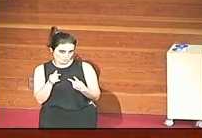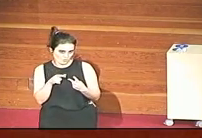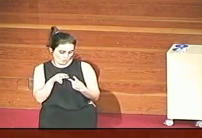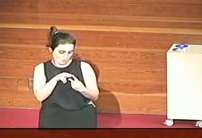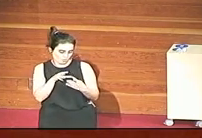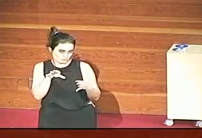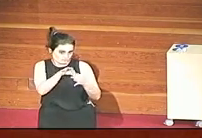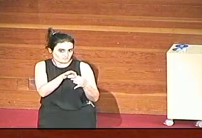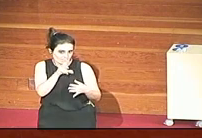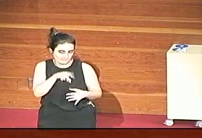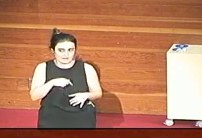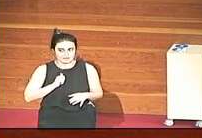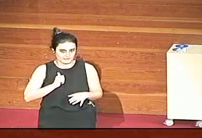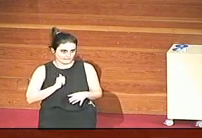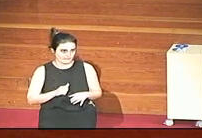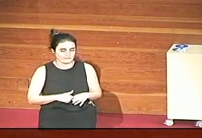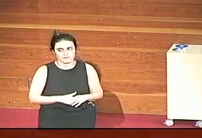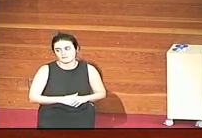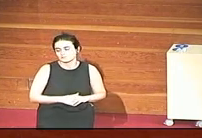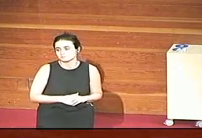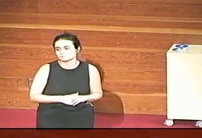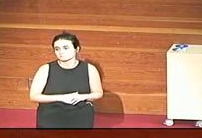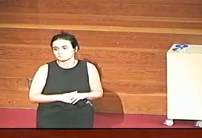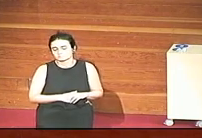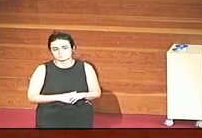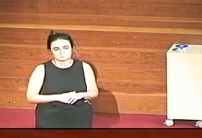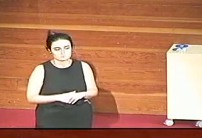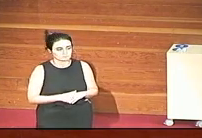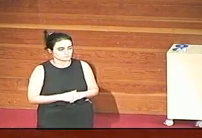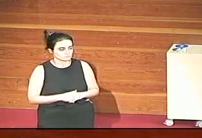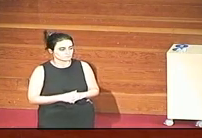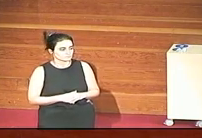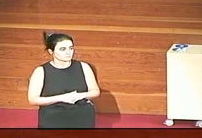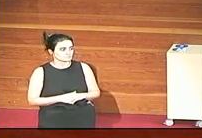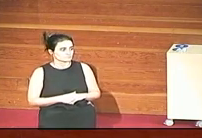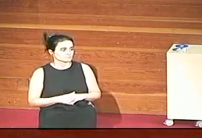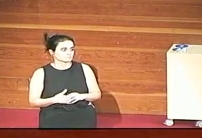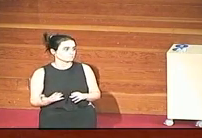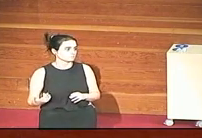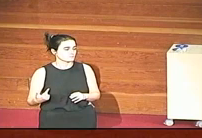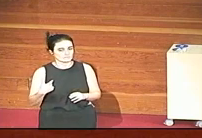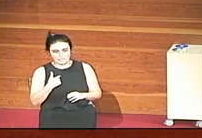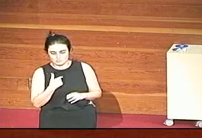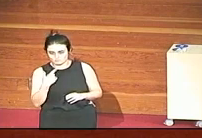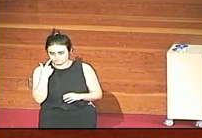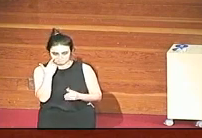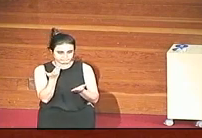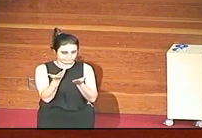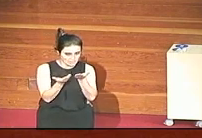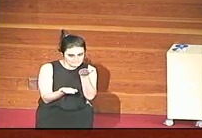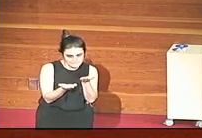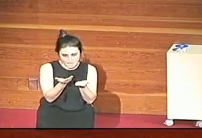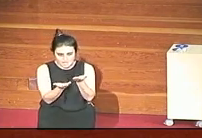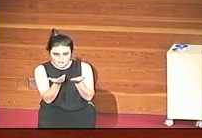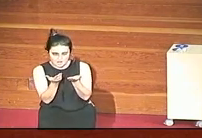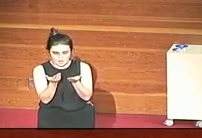segundo yo creo que no me corresponde a mí hacer un juicio ni ni valorar